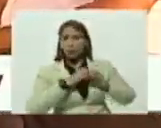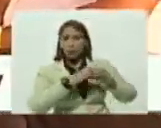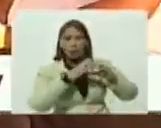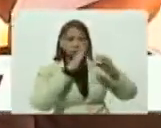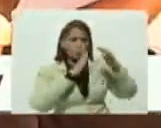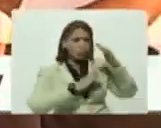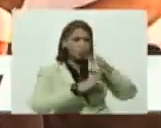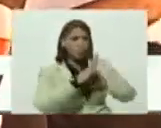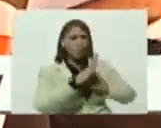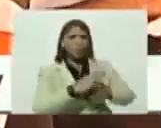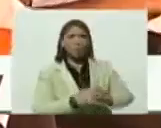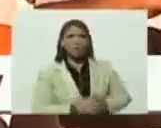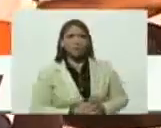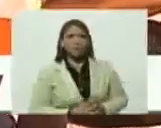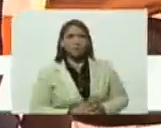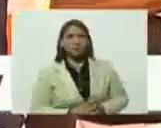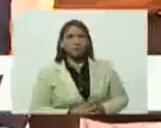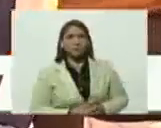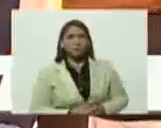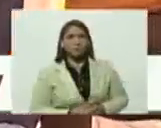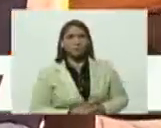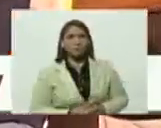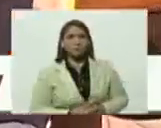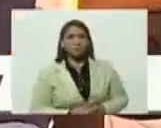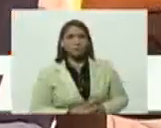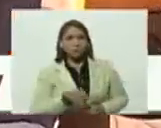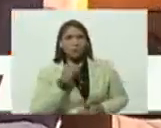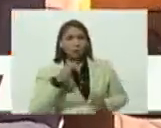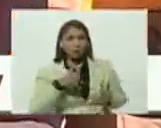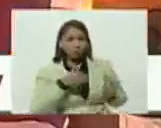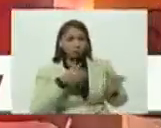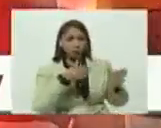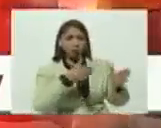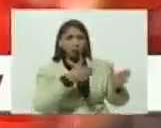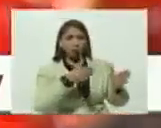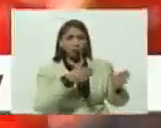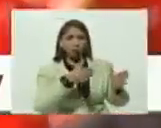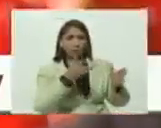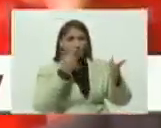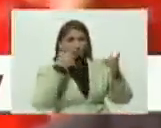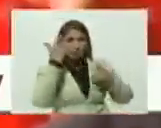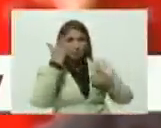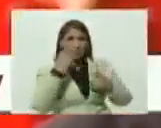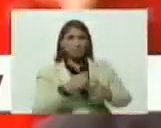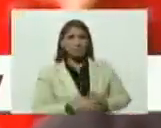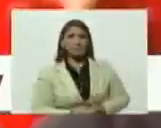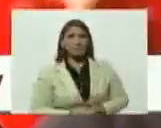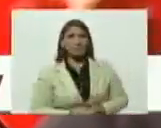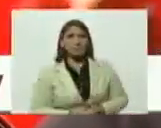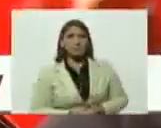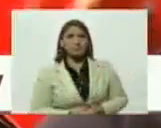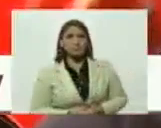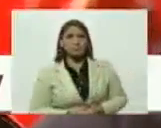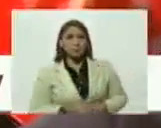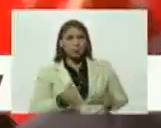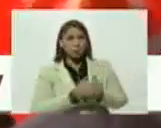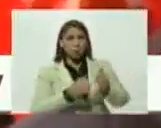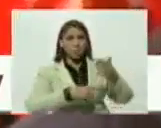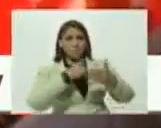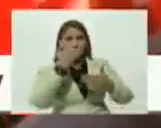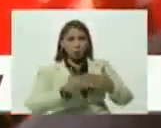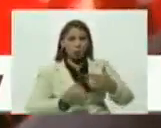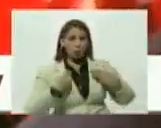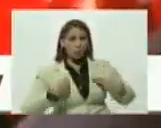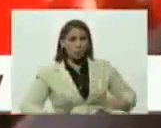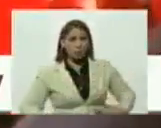noble, están por el camino de Chávez, están con el proyecto